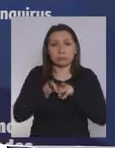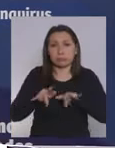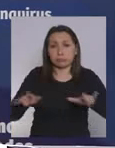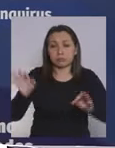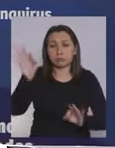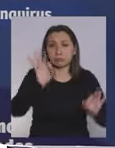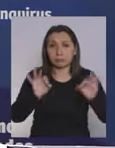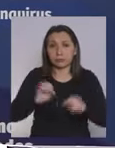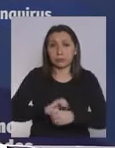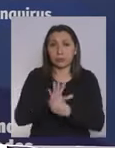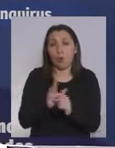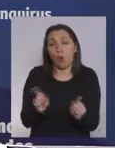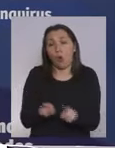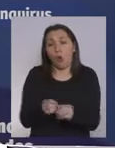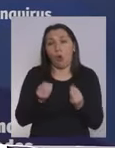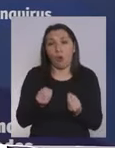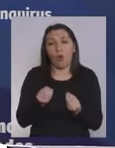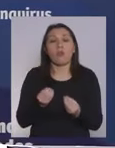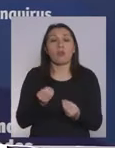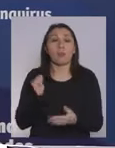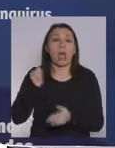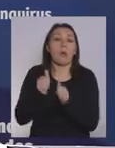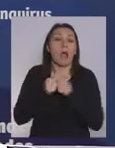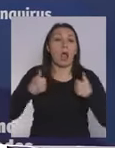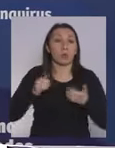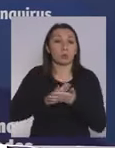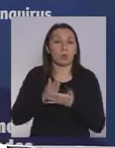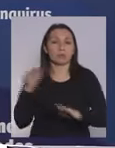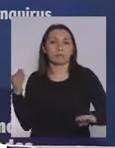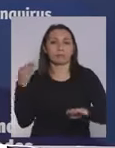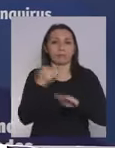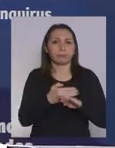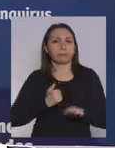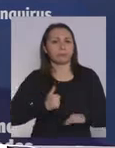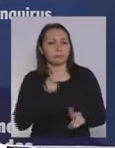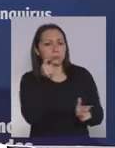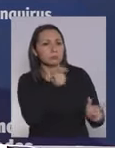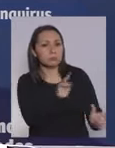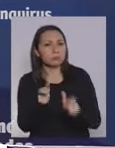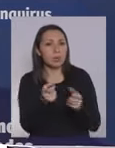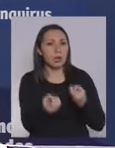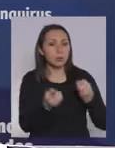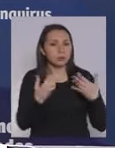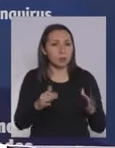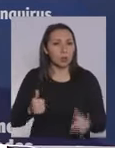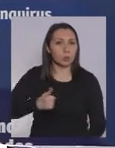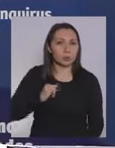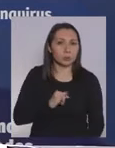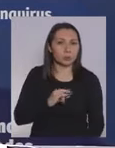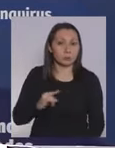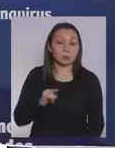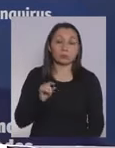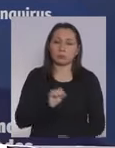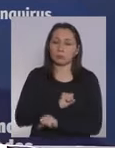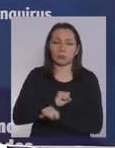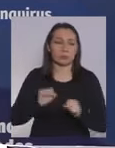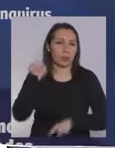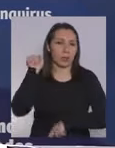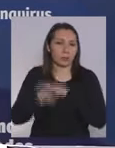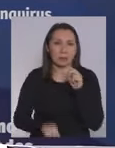obviamente que la autoridad sanitaria enviará hacia allá inspectores para supervigilar esa situación es inaceptable